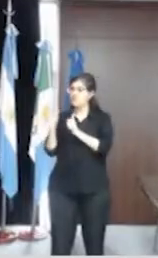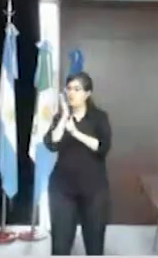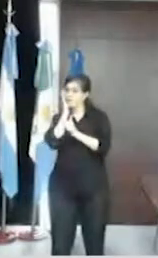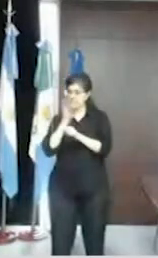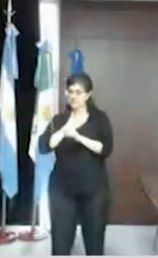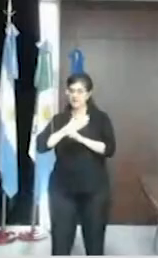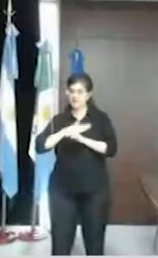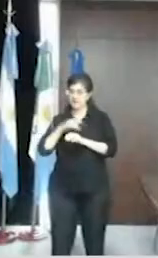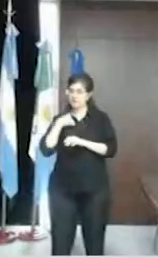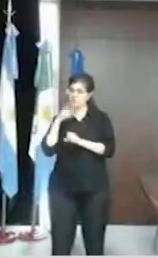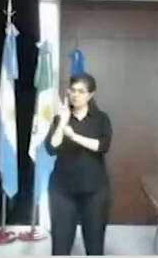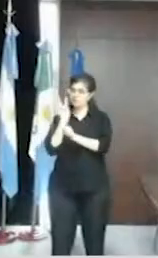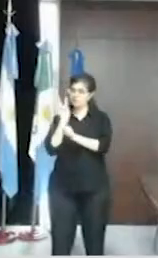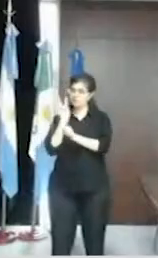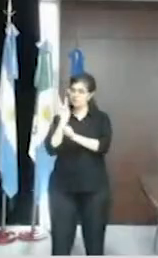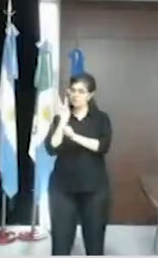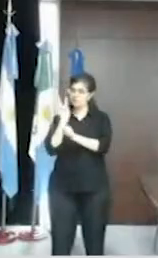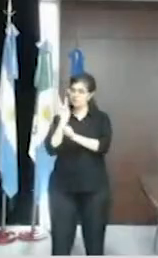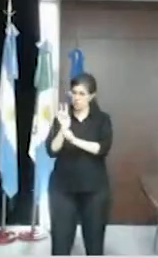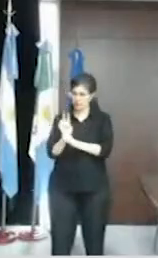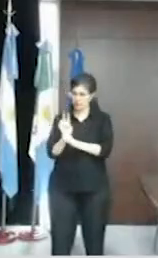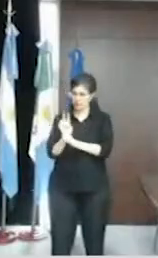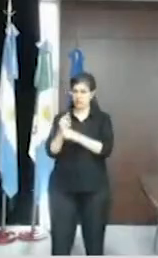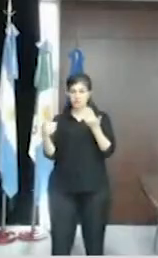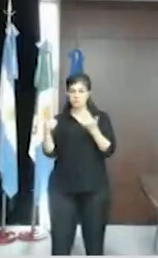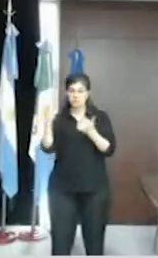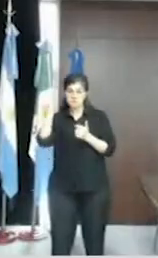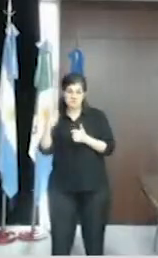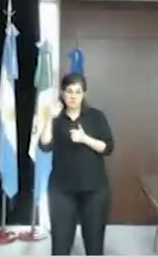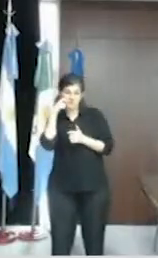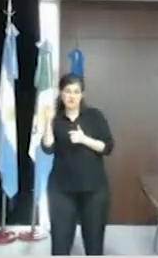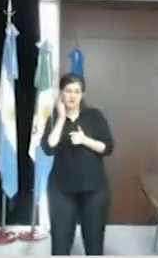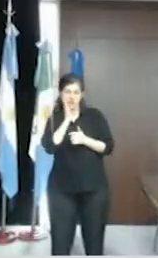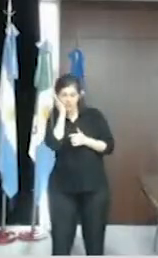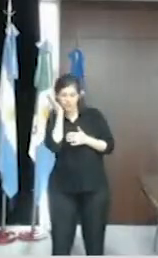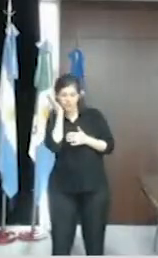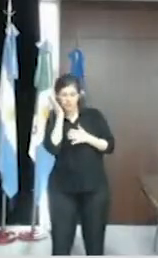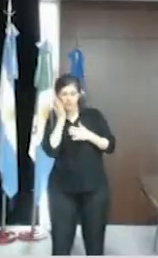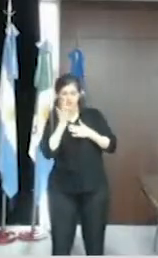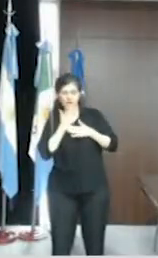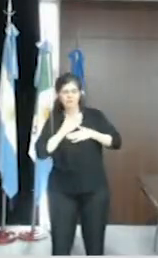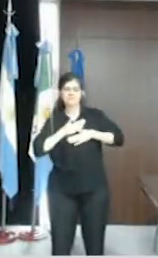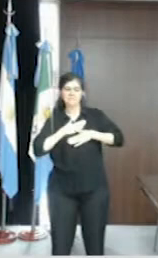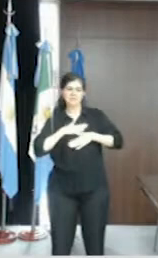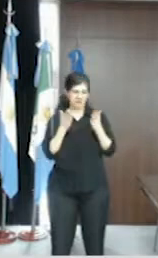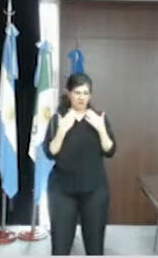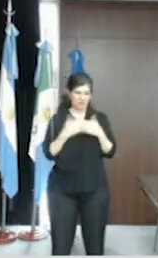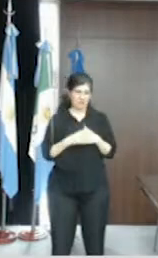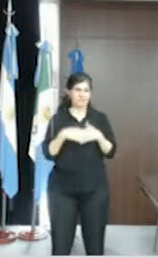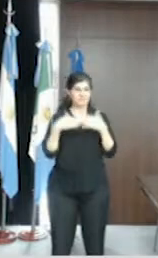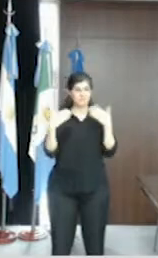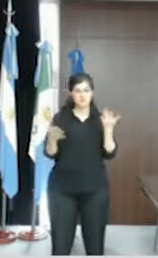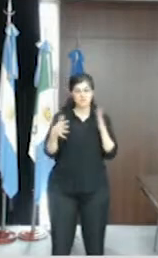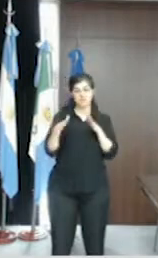Y quizás esa persona recompone la capacidad de dormir. Y acá estamos resolviendo